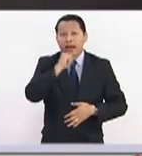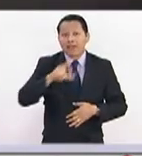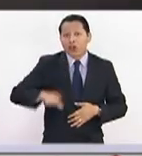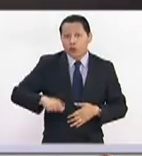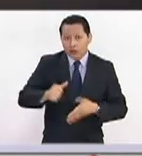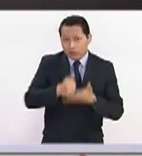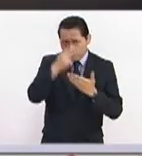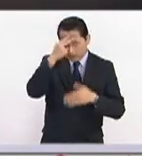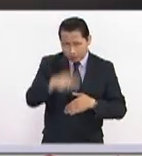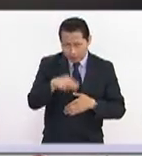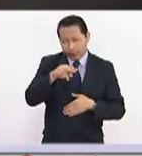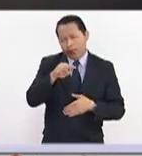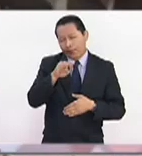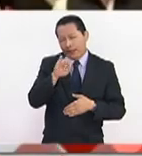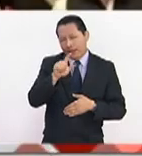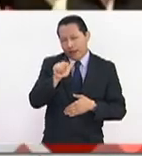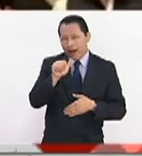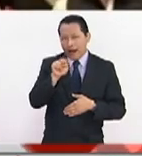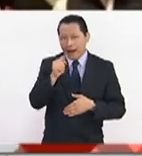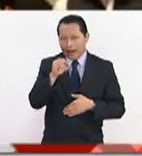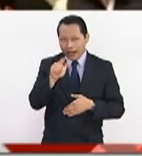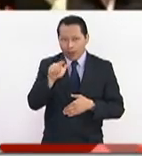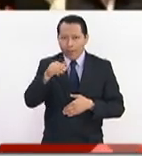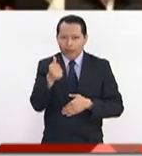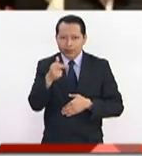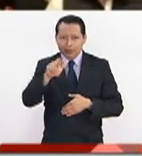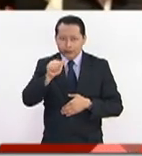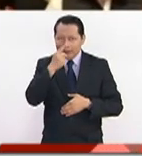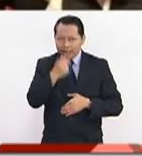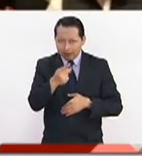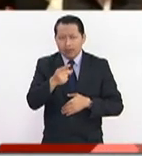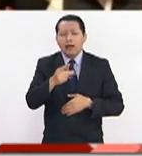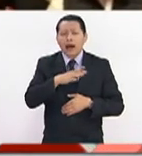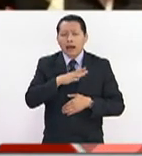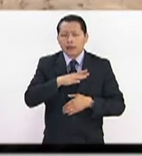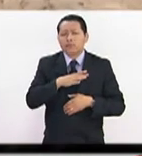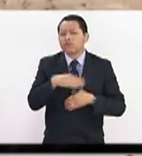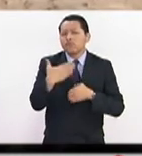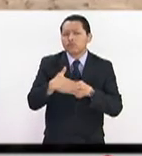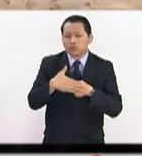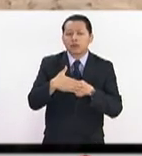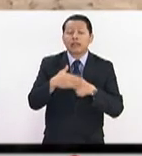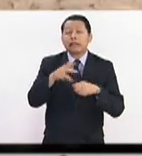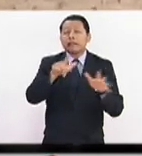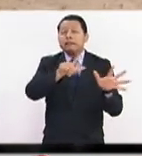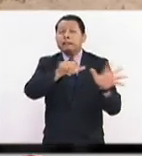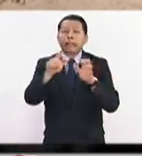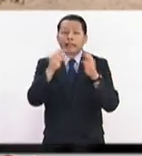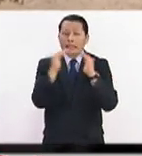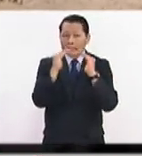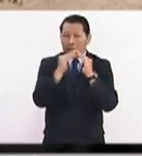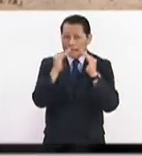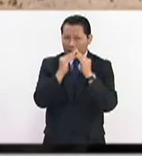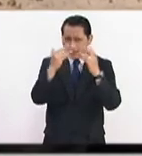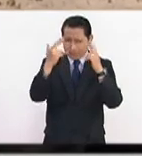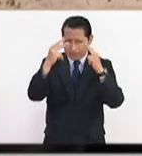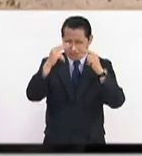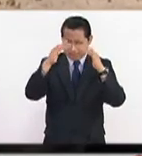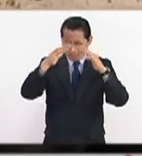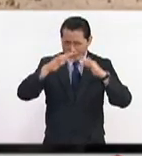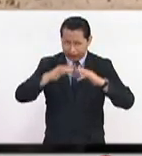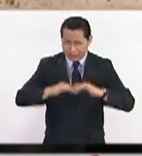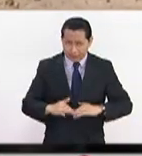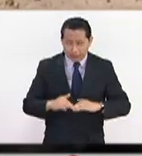de la Ciudad de México, Miguel Ángel Mancera, informó que se tiene prevista la demolición de cerca de 700 casas tan solo en la